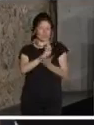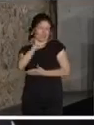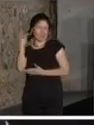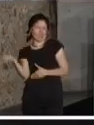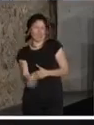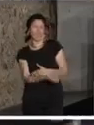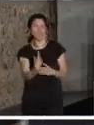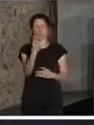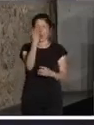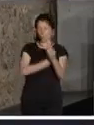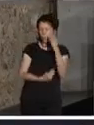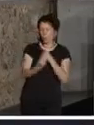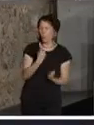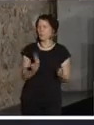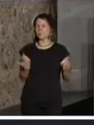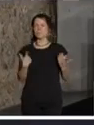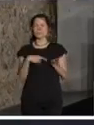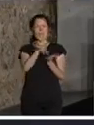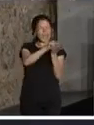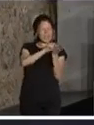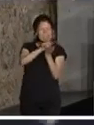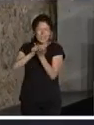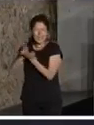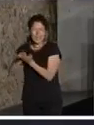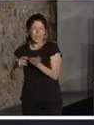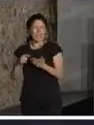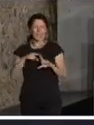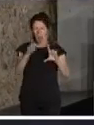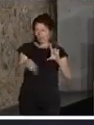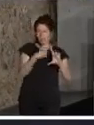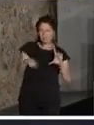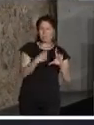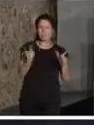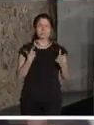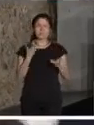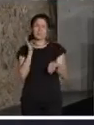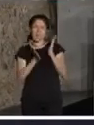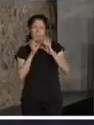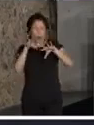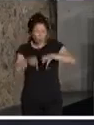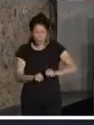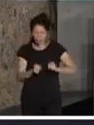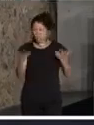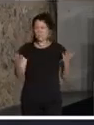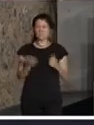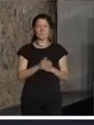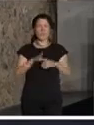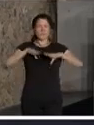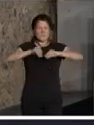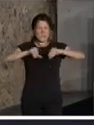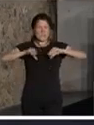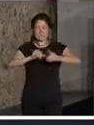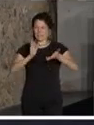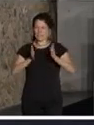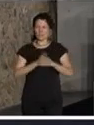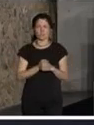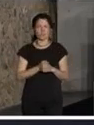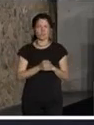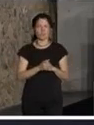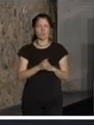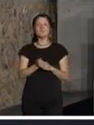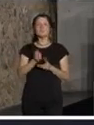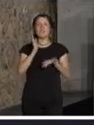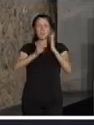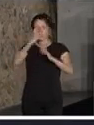con comedores con catering con lavandería con terapia ocupacional con fisioterapia con